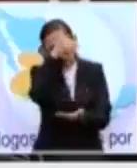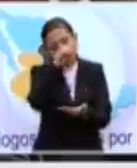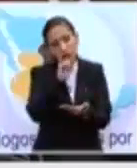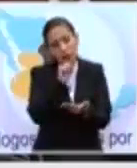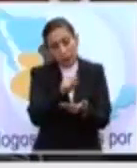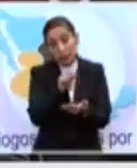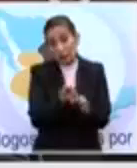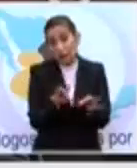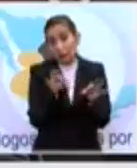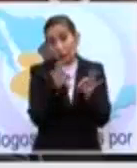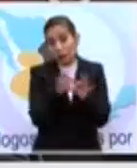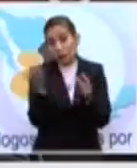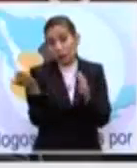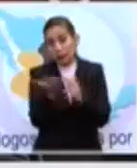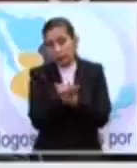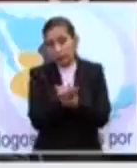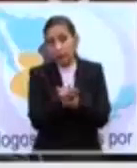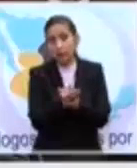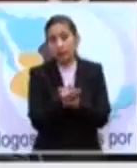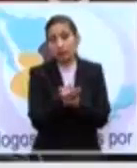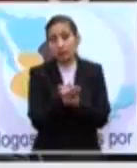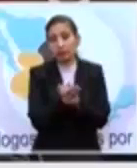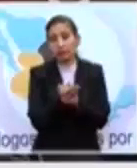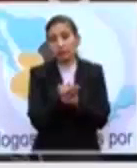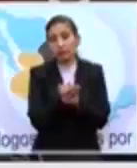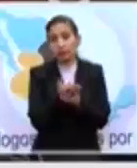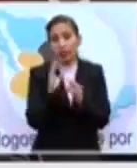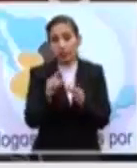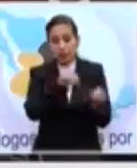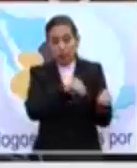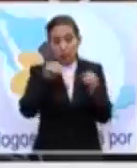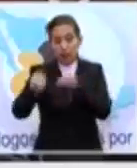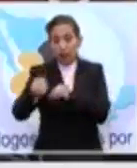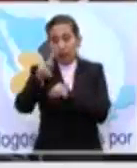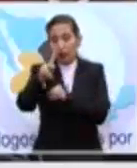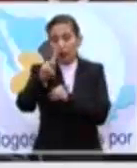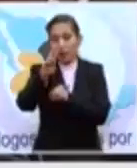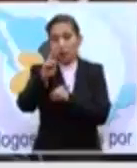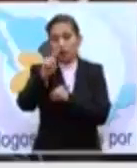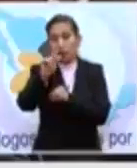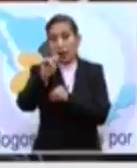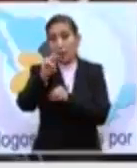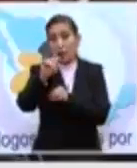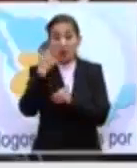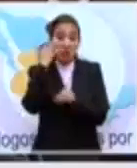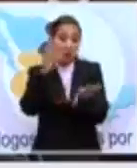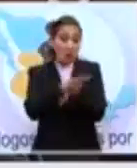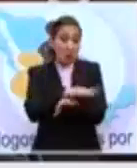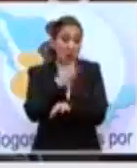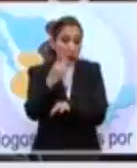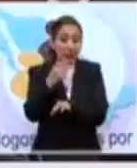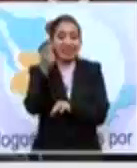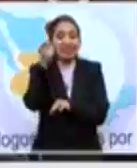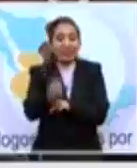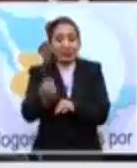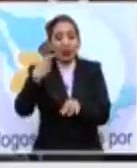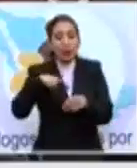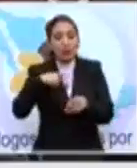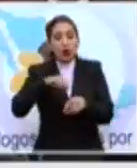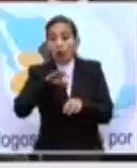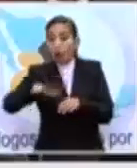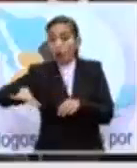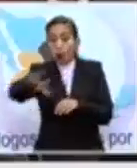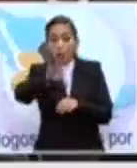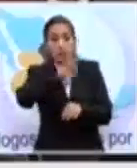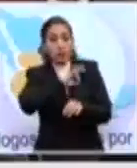hincapié también en la parte de eso que si le llamamos portabilidad, y si le quiero cambiar el nombre a portabilidad, es que tengan acceso la población